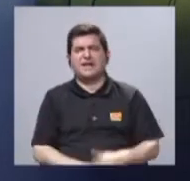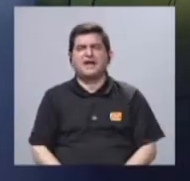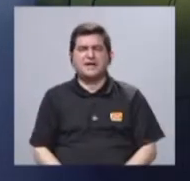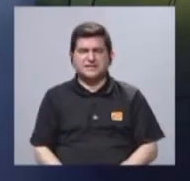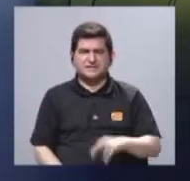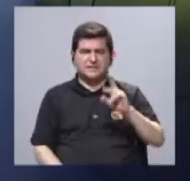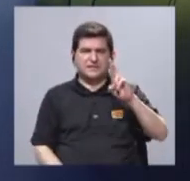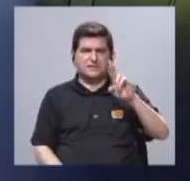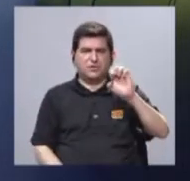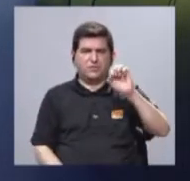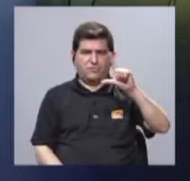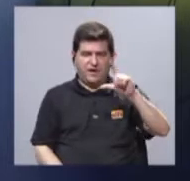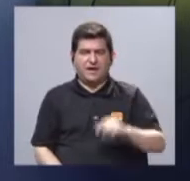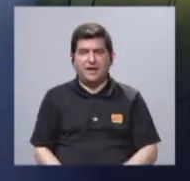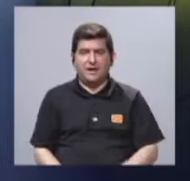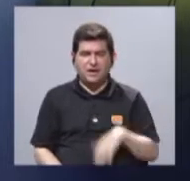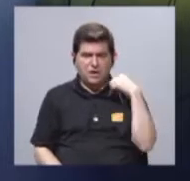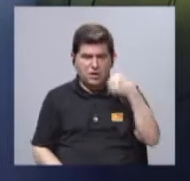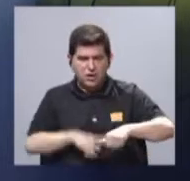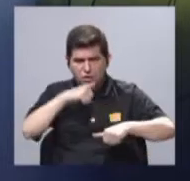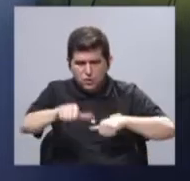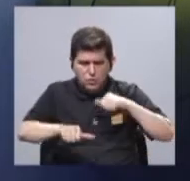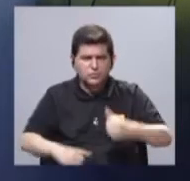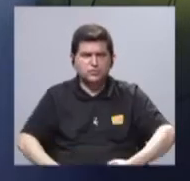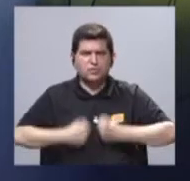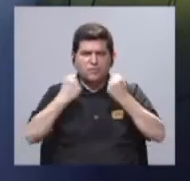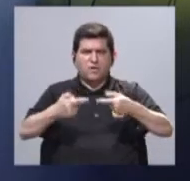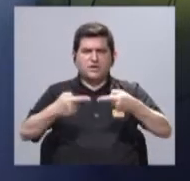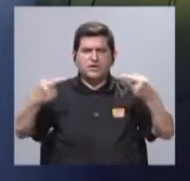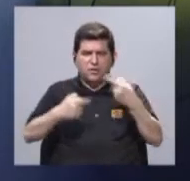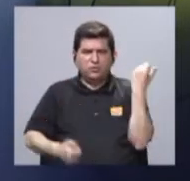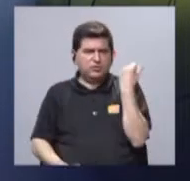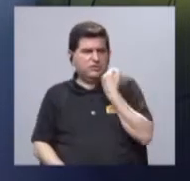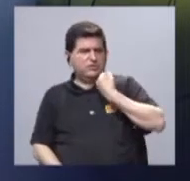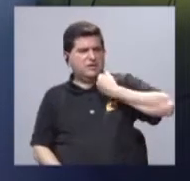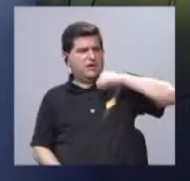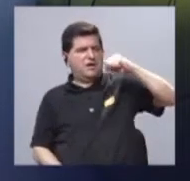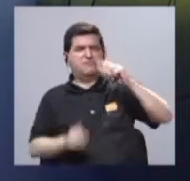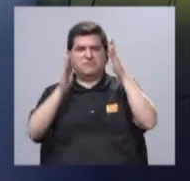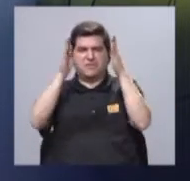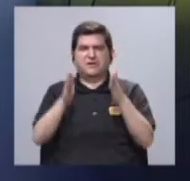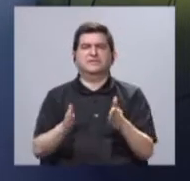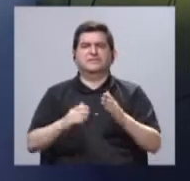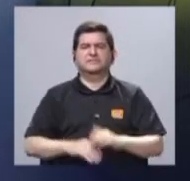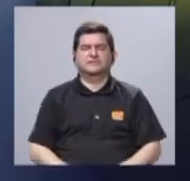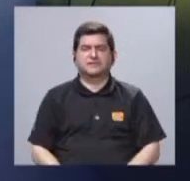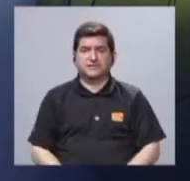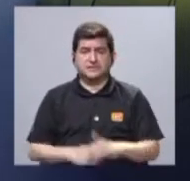realista. Luchó fuertemente contra los rebeldes